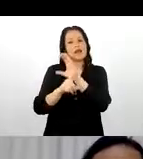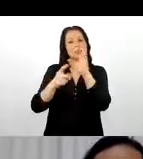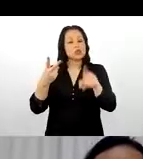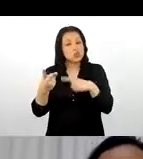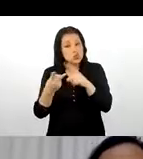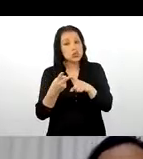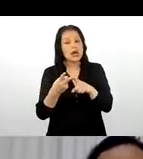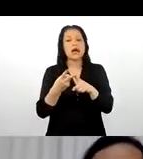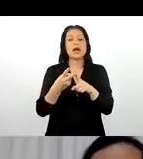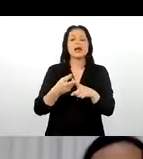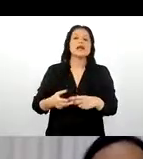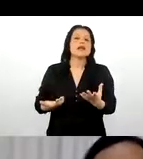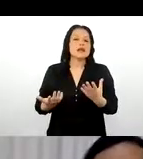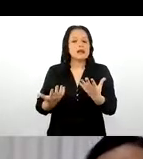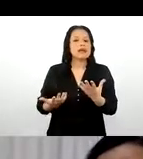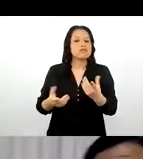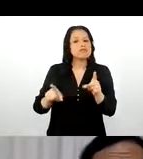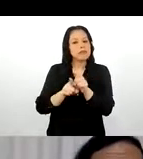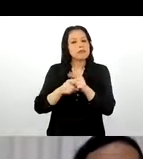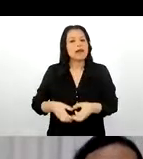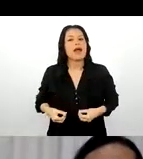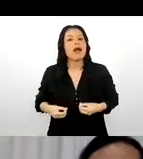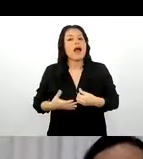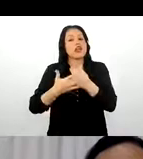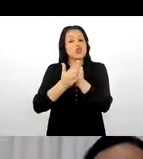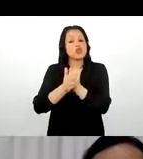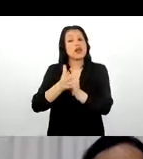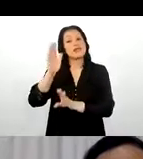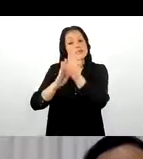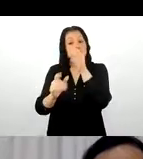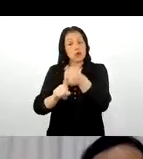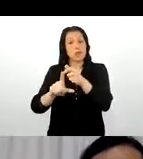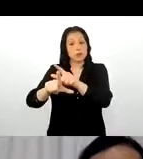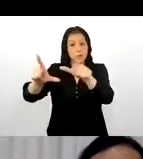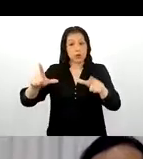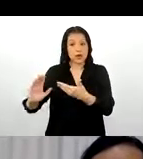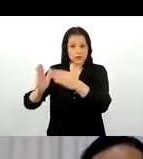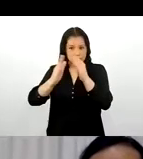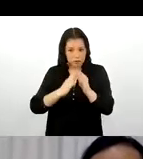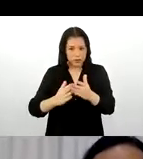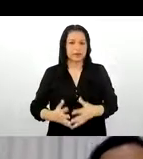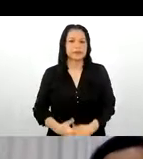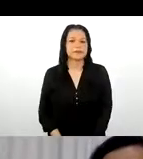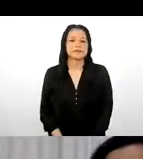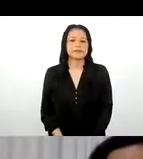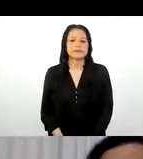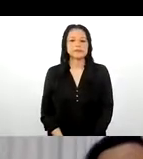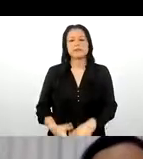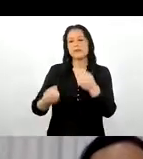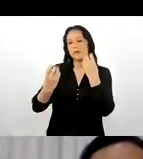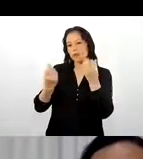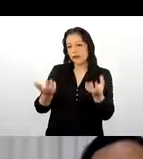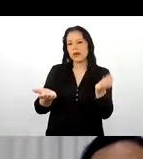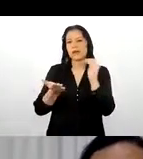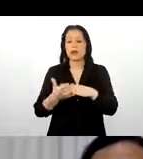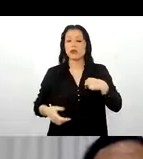culturales y que nuevamente aporte el desarrollo económico local de las comunidades que se encuentran ahí. Bueno, nuevamente para